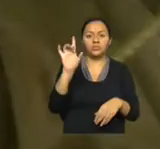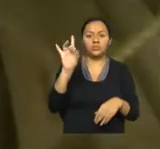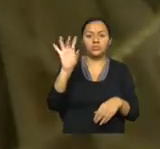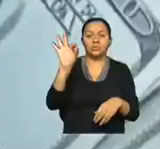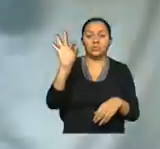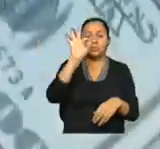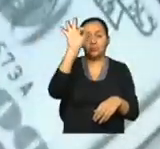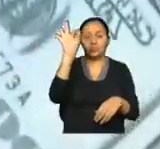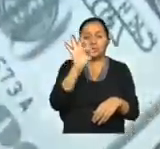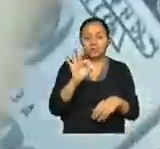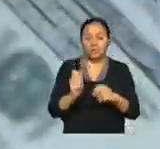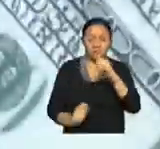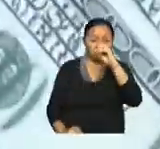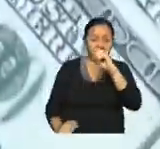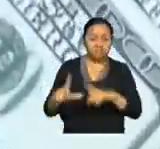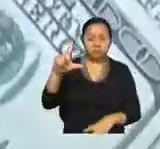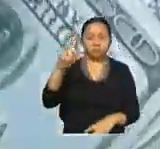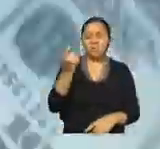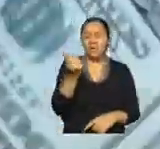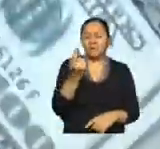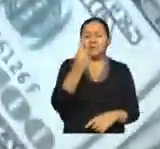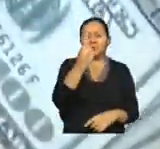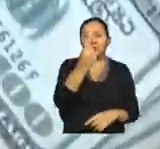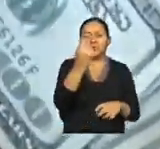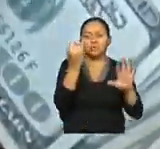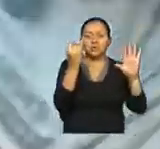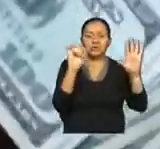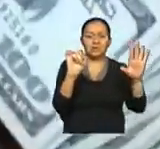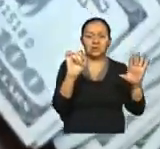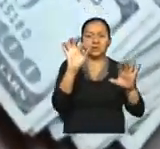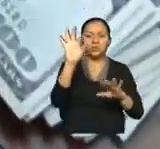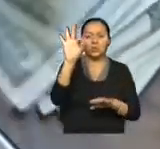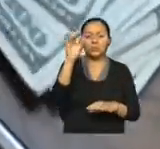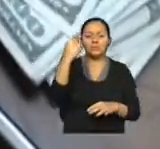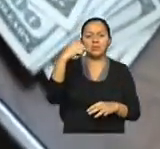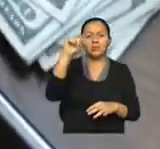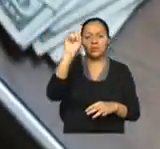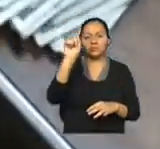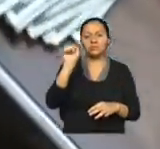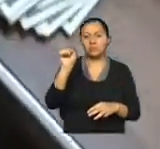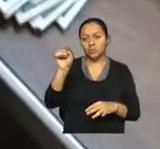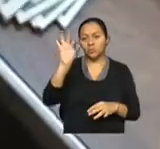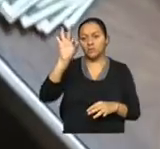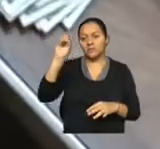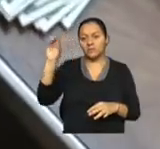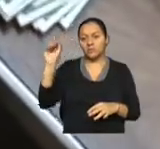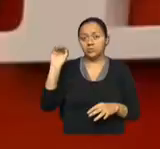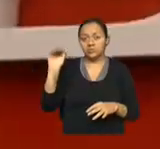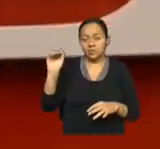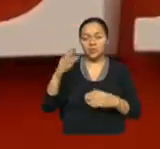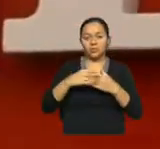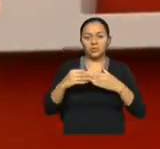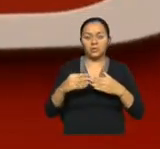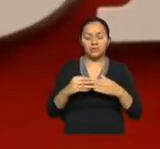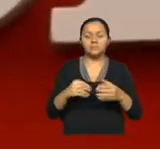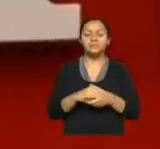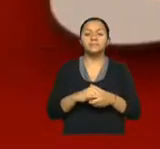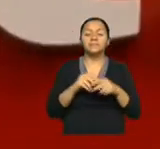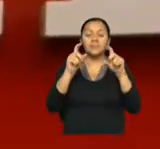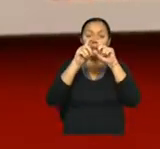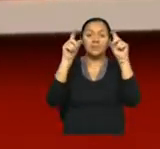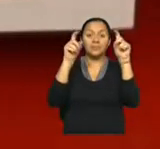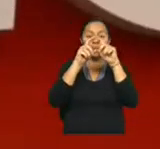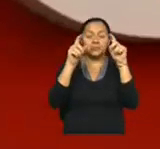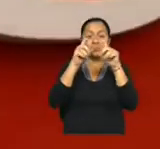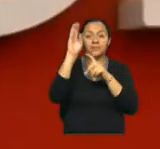110.89%, lo que elevó el monto total de la obra a 169.9 millones de dólares. La empresa